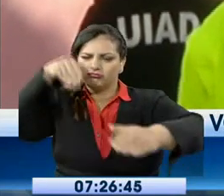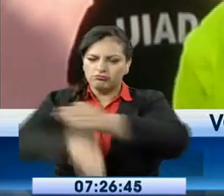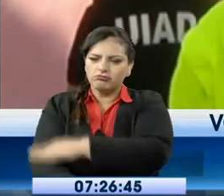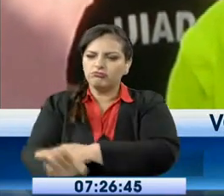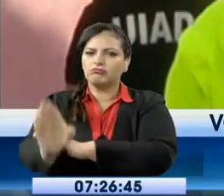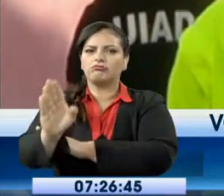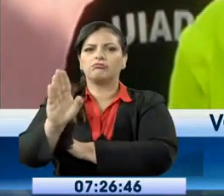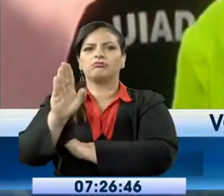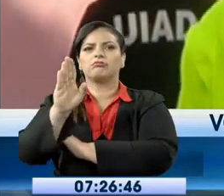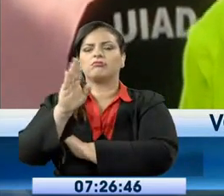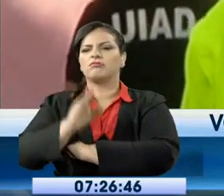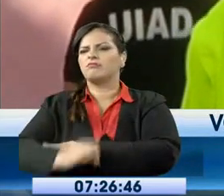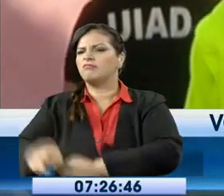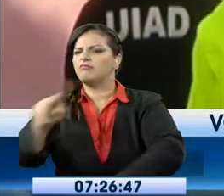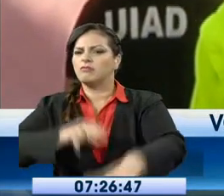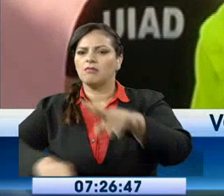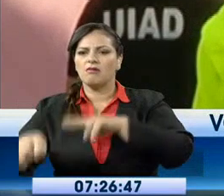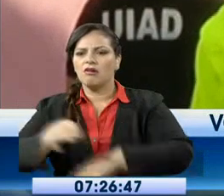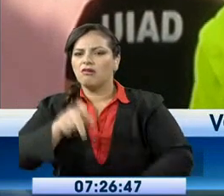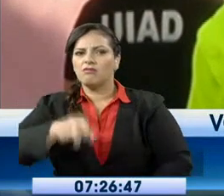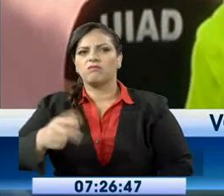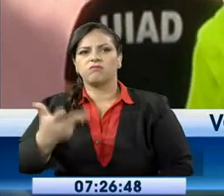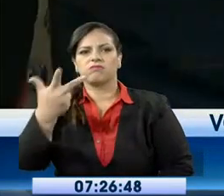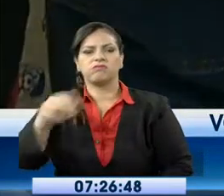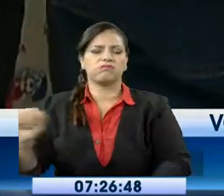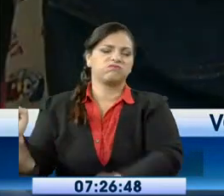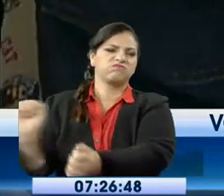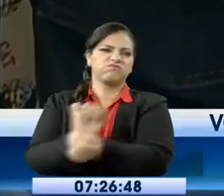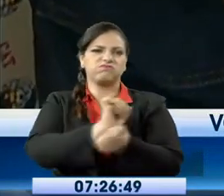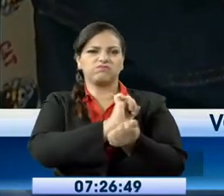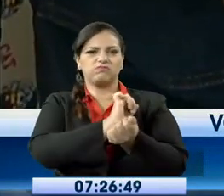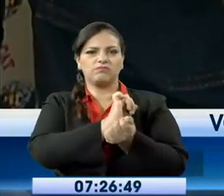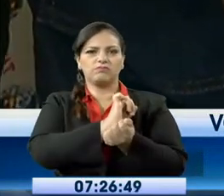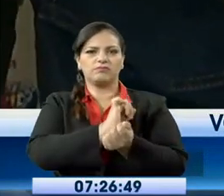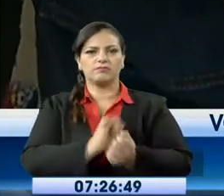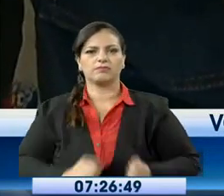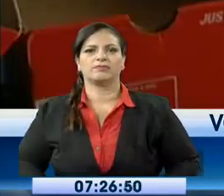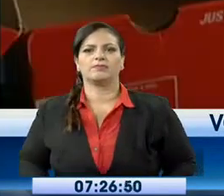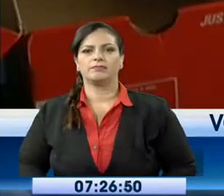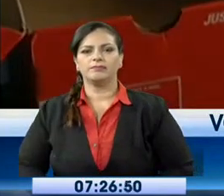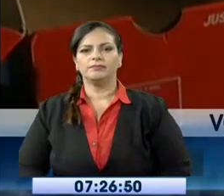se logró realizar y realizar la intervención netamente a estas personas. Informó Luxiola Salazar.